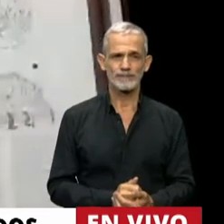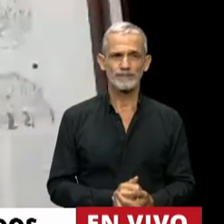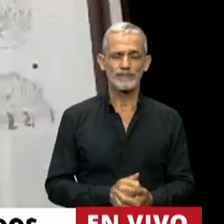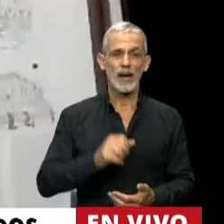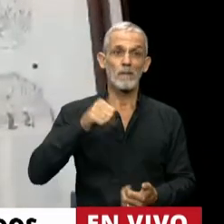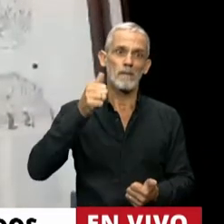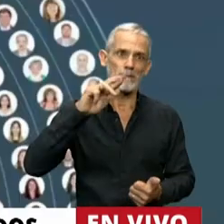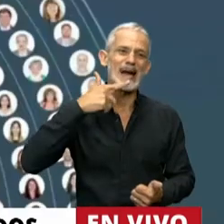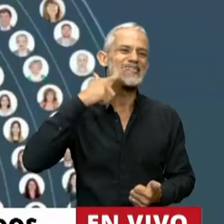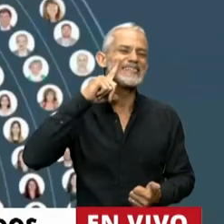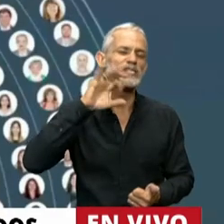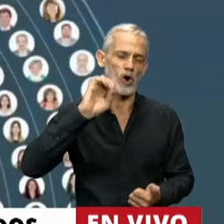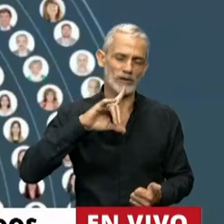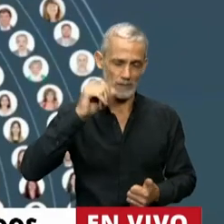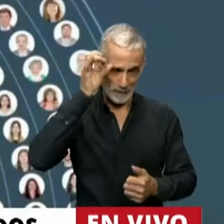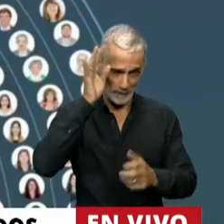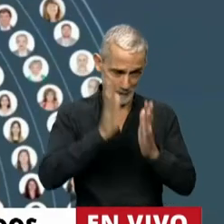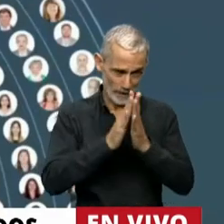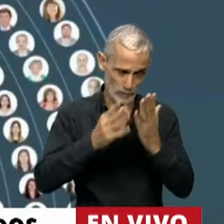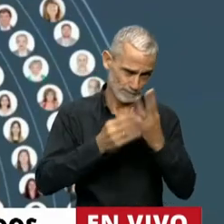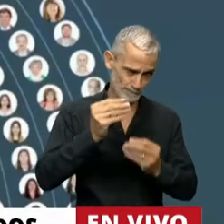Marciota, presidente, afirmativo. Marciota, discúlpeme.